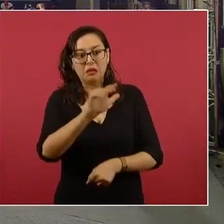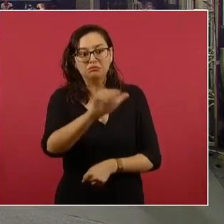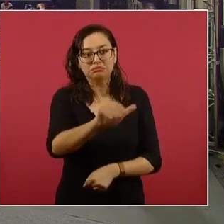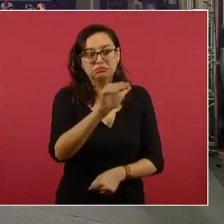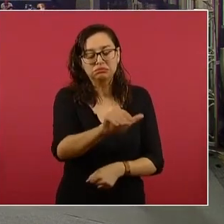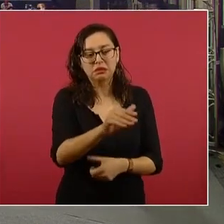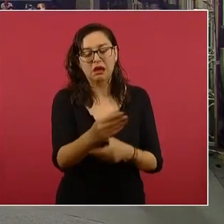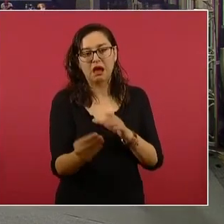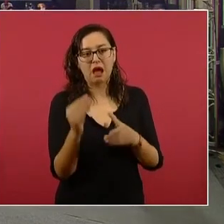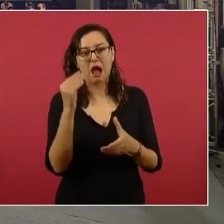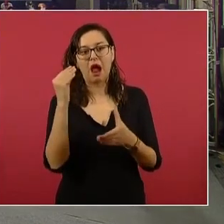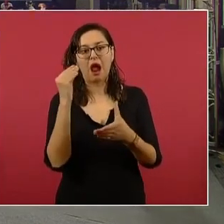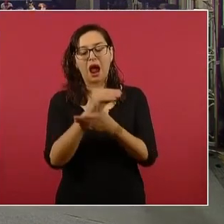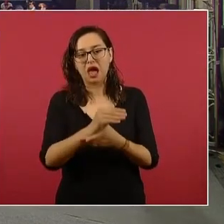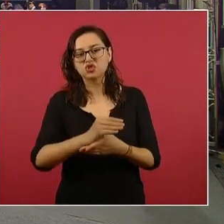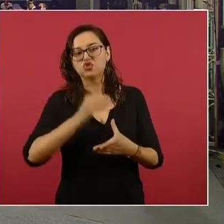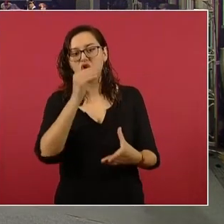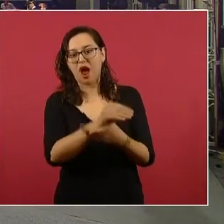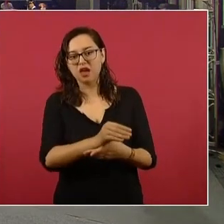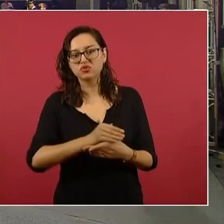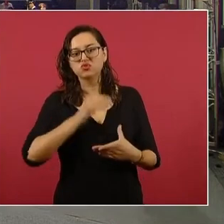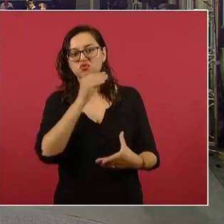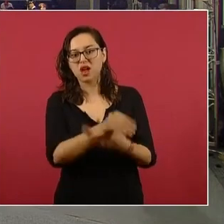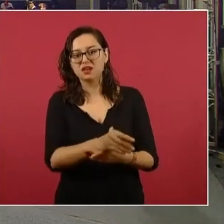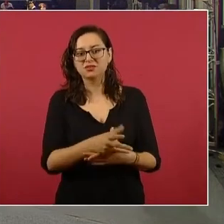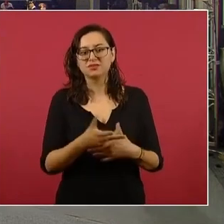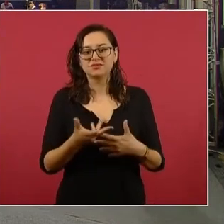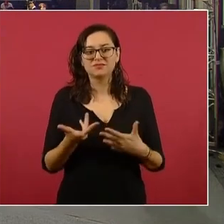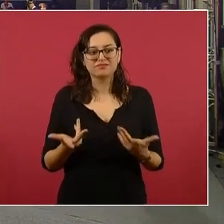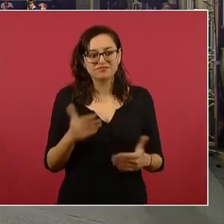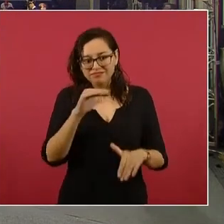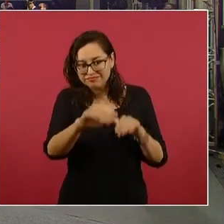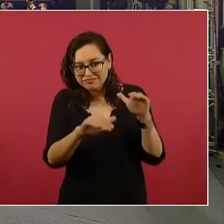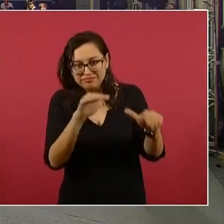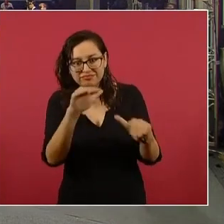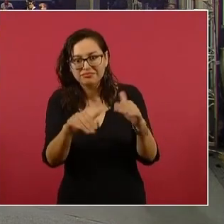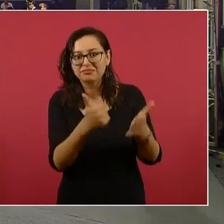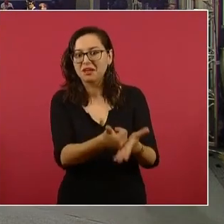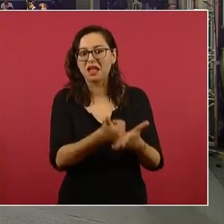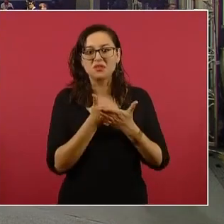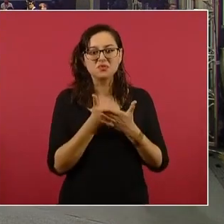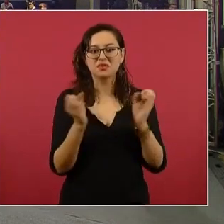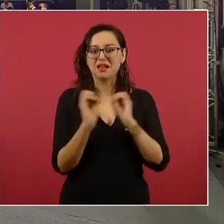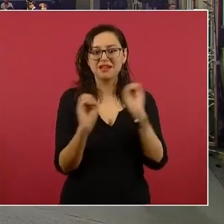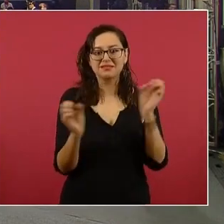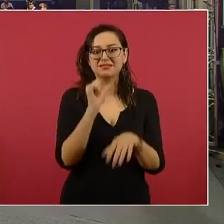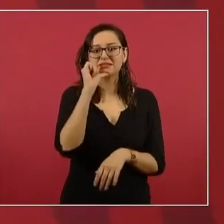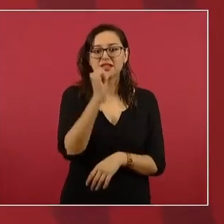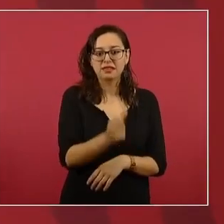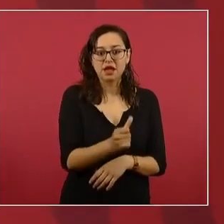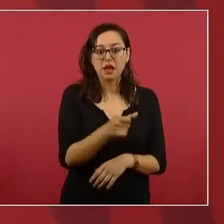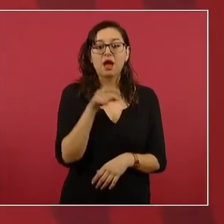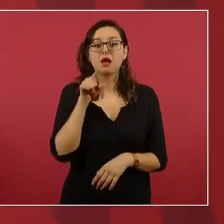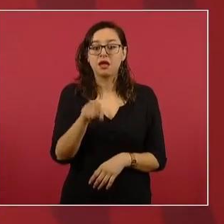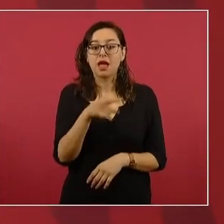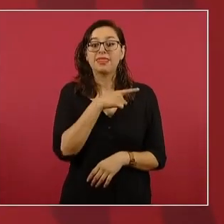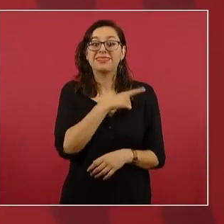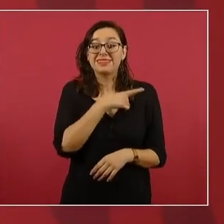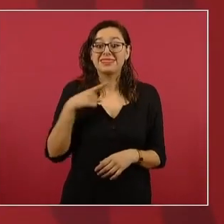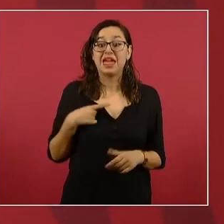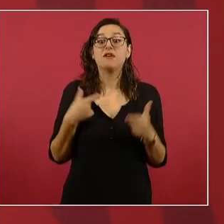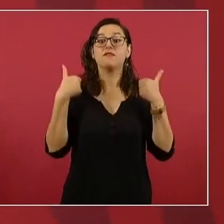abogados que les ayuden, porque muchas veces hay gente humilde que no tiene para pagar